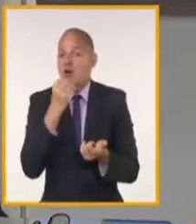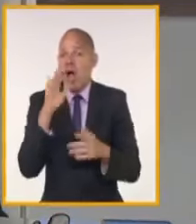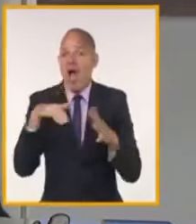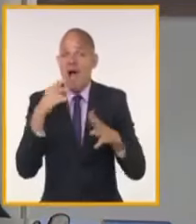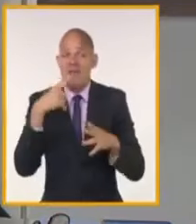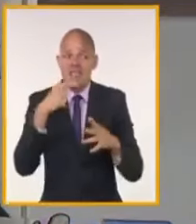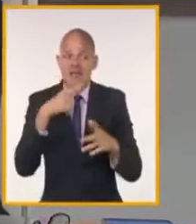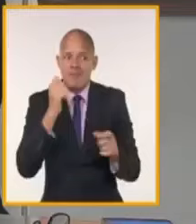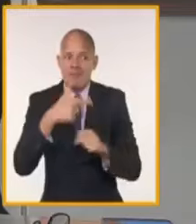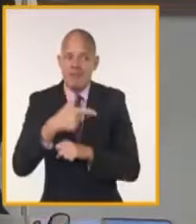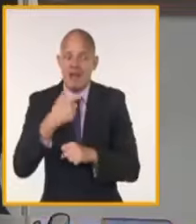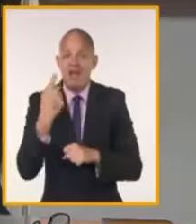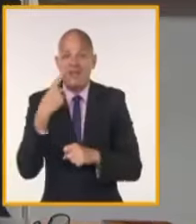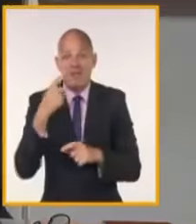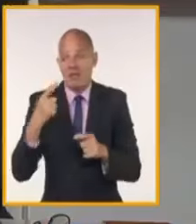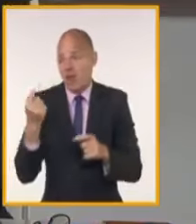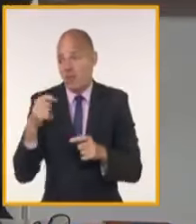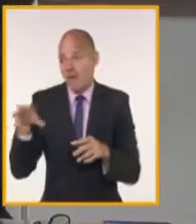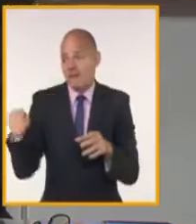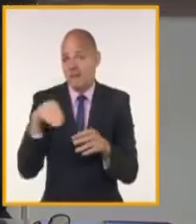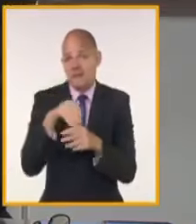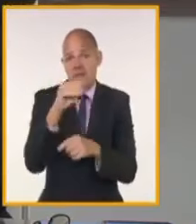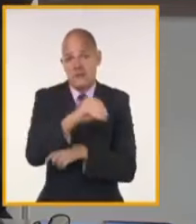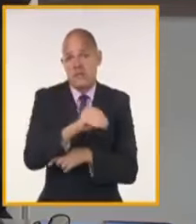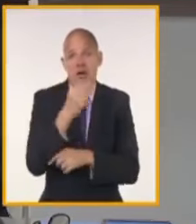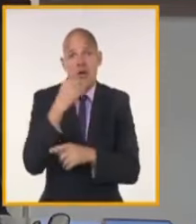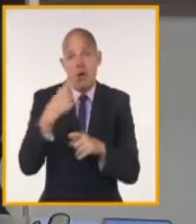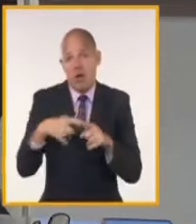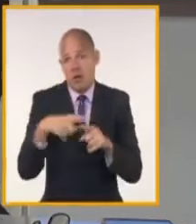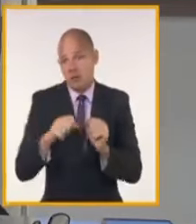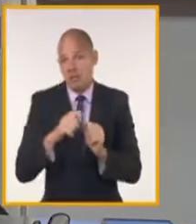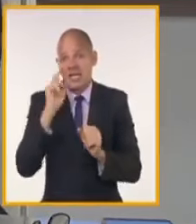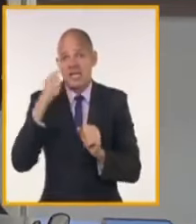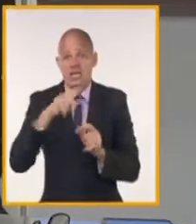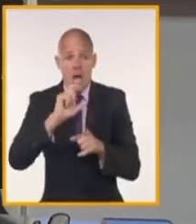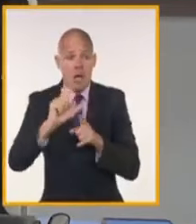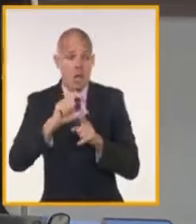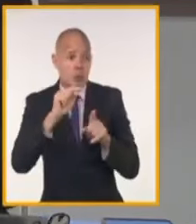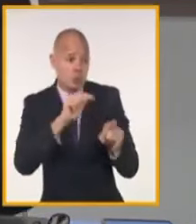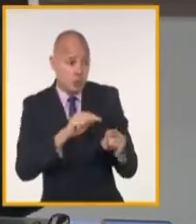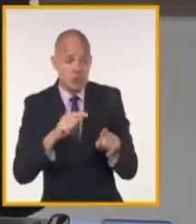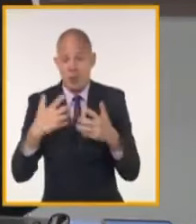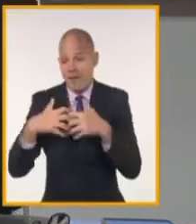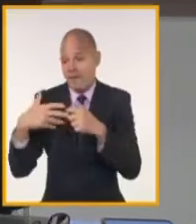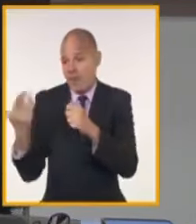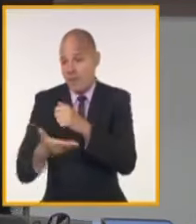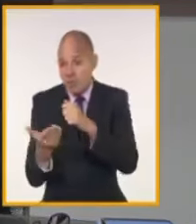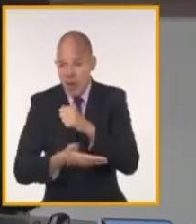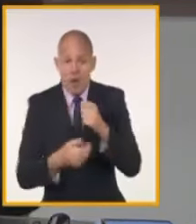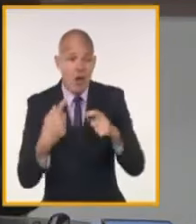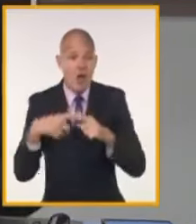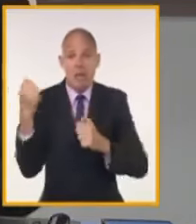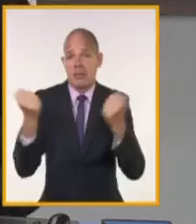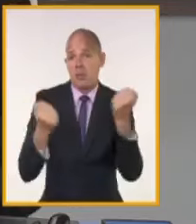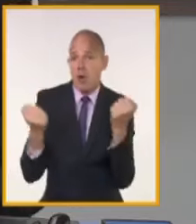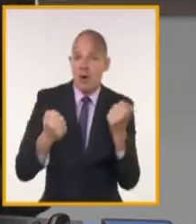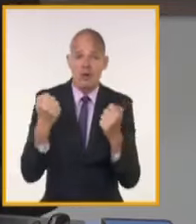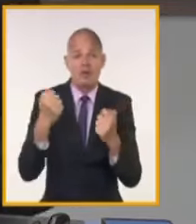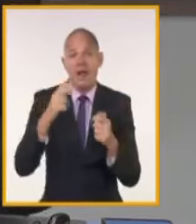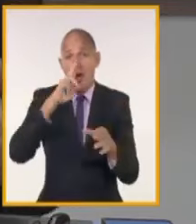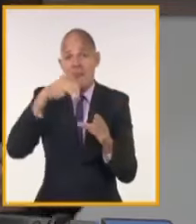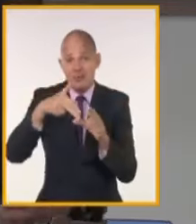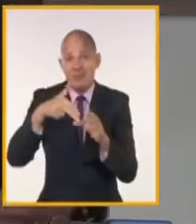hay que saberlo tenemos paralizada eh la agricultura la safra azucarera el transporte todo lo tenemos